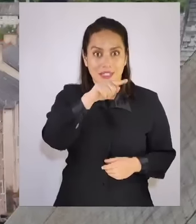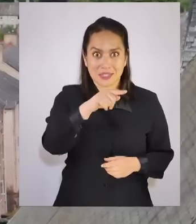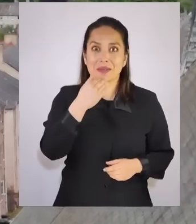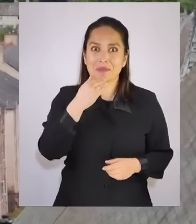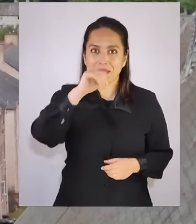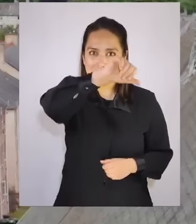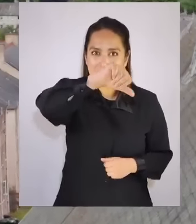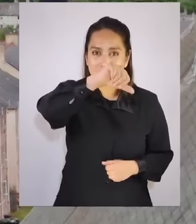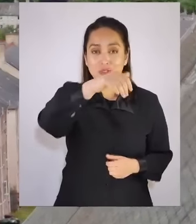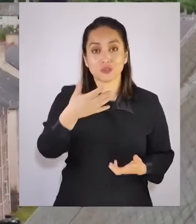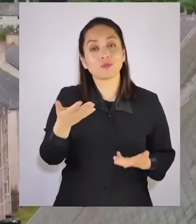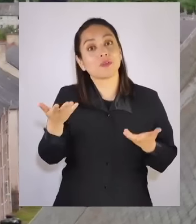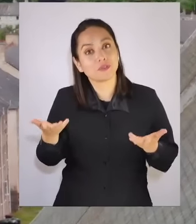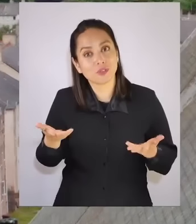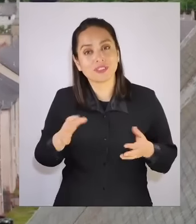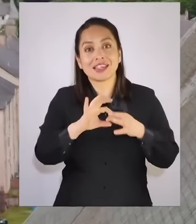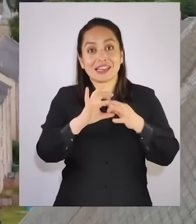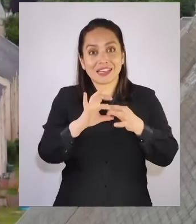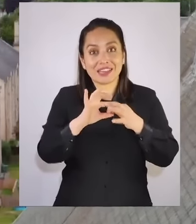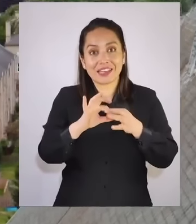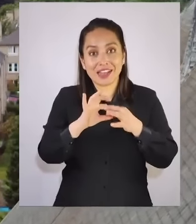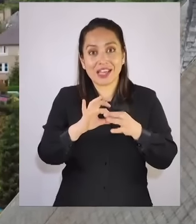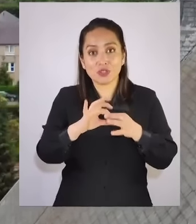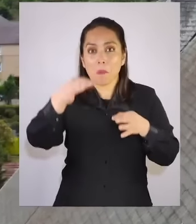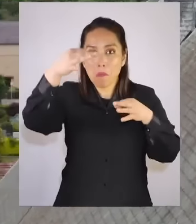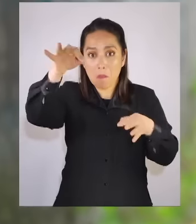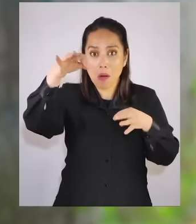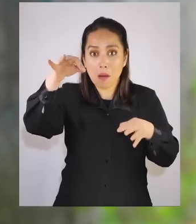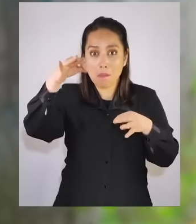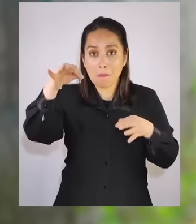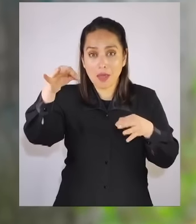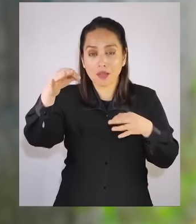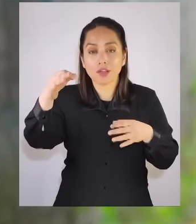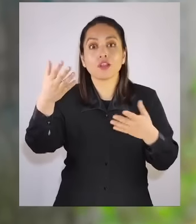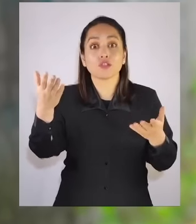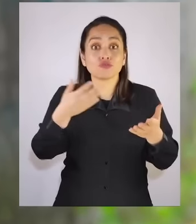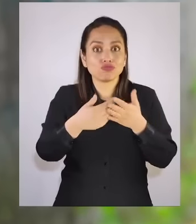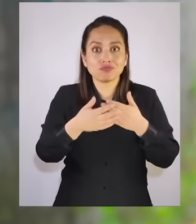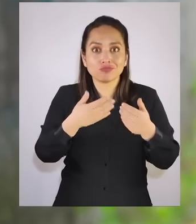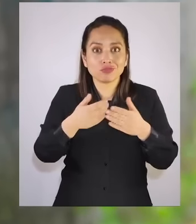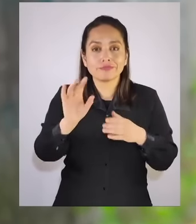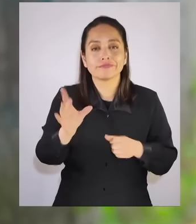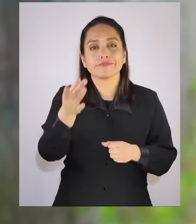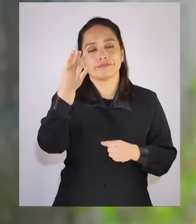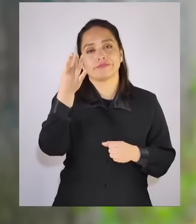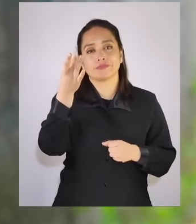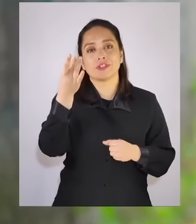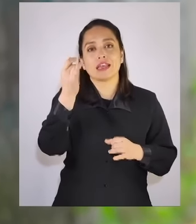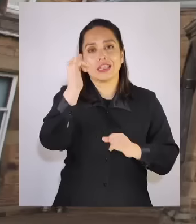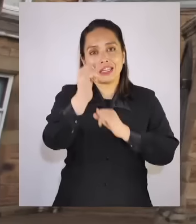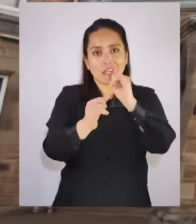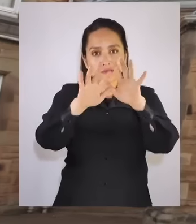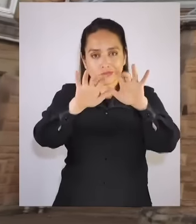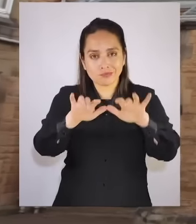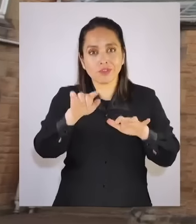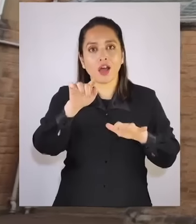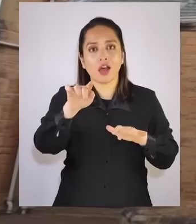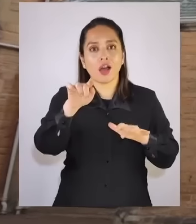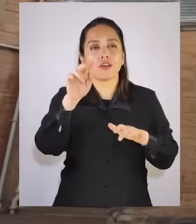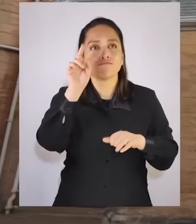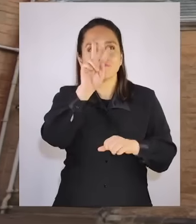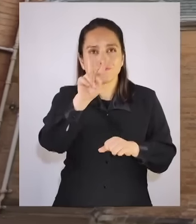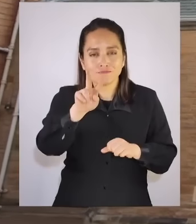esta. Por lo tanto, gracias a estos registros que todavía están disponibles al público de manera online, hemos